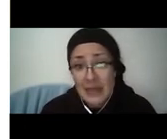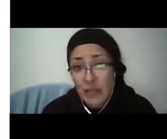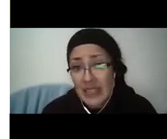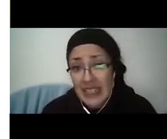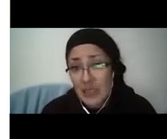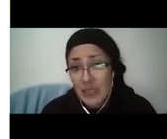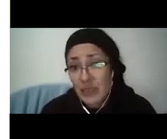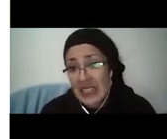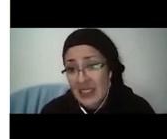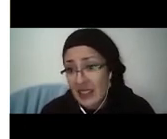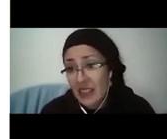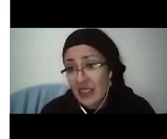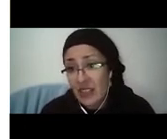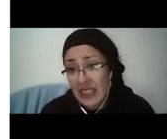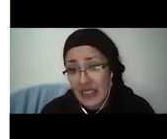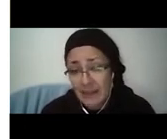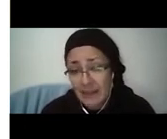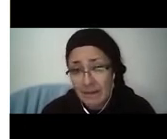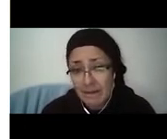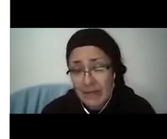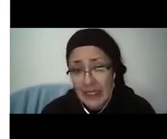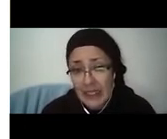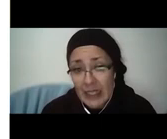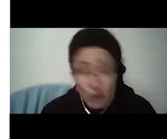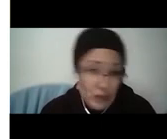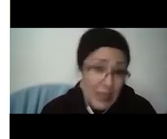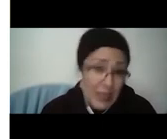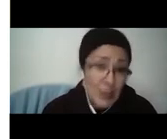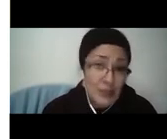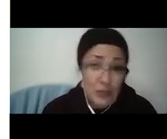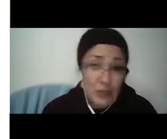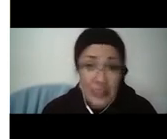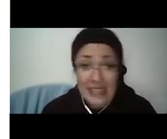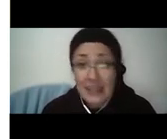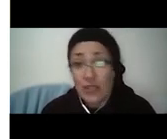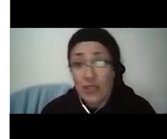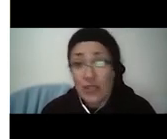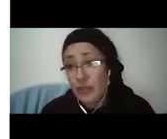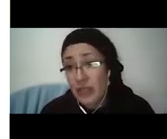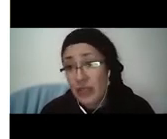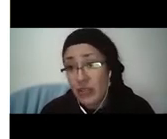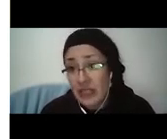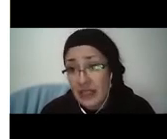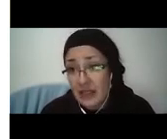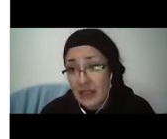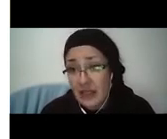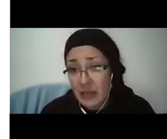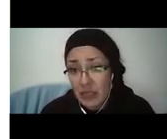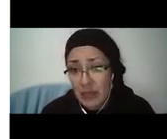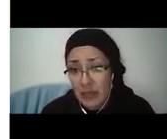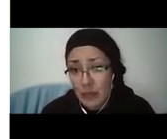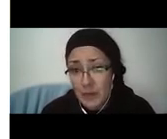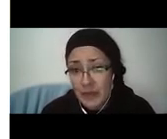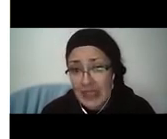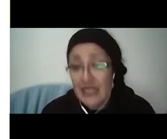20.000 luminarias públicas de tecnología LED. Con un megawatt podemos utilizar 1.000 hornos microondas al mismo